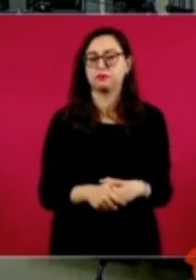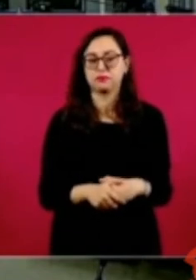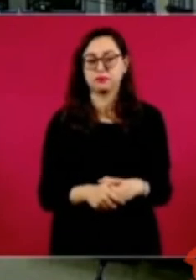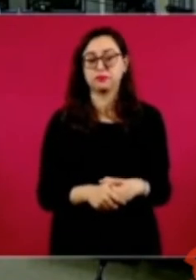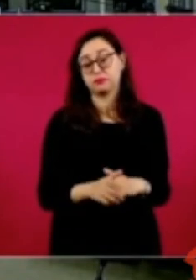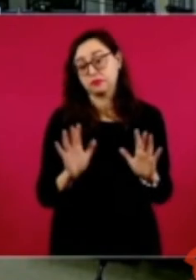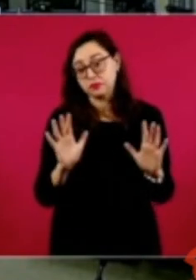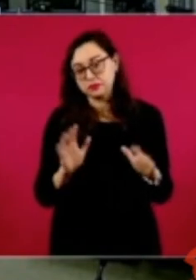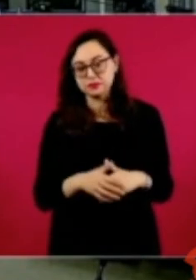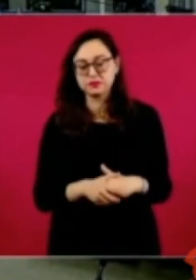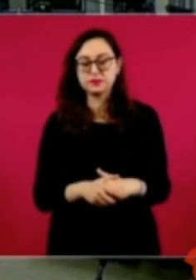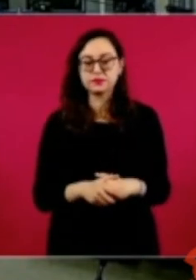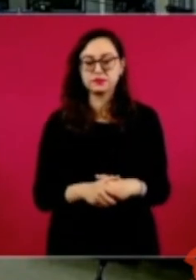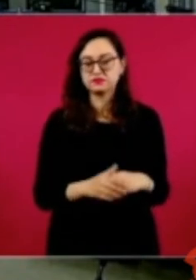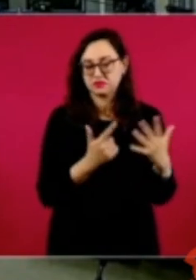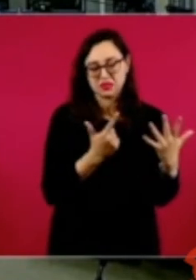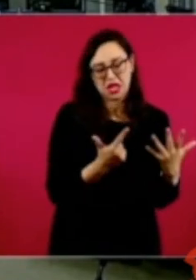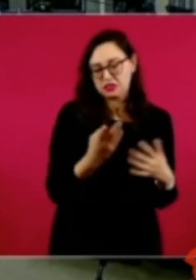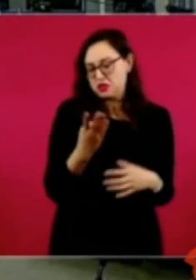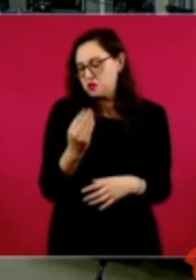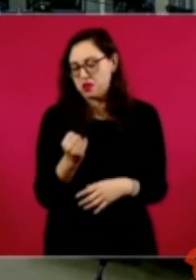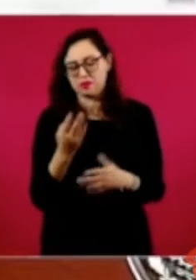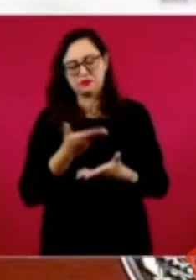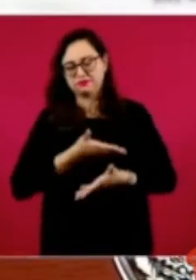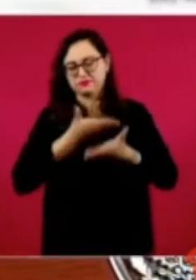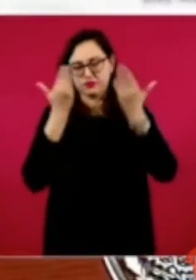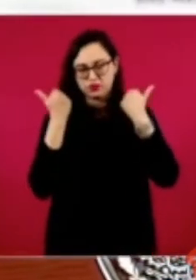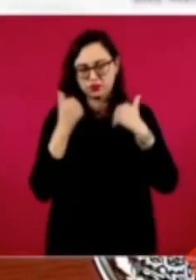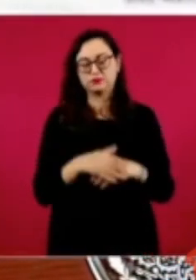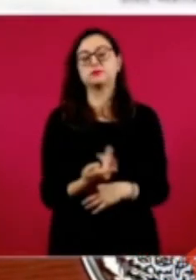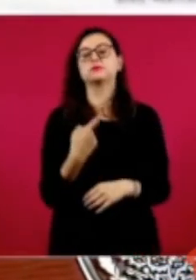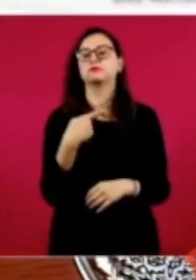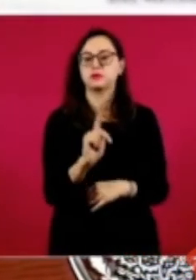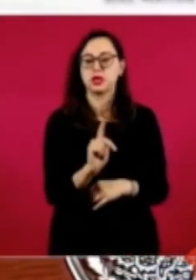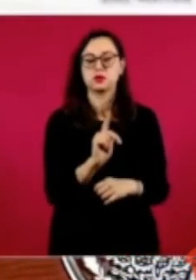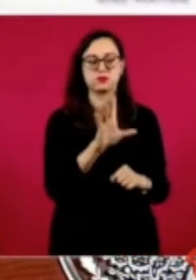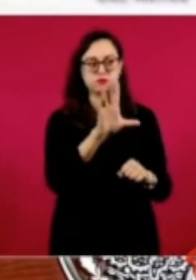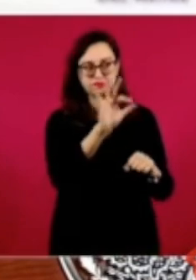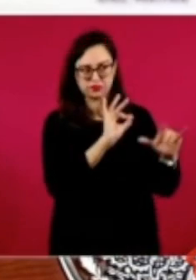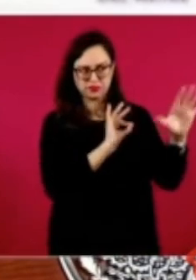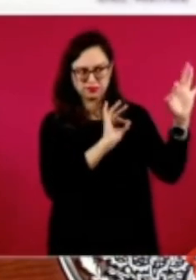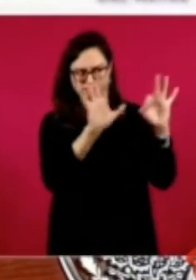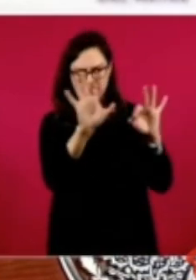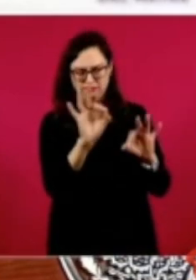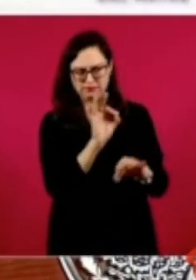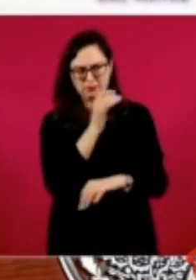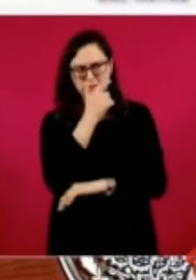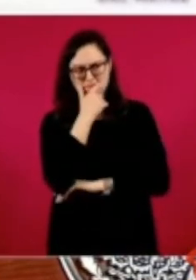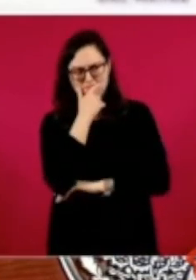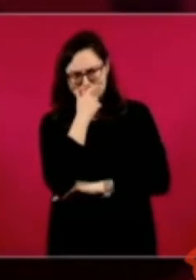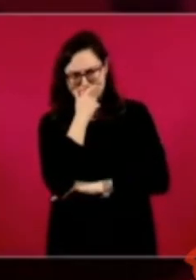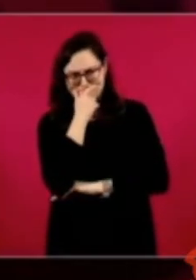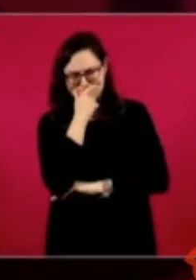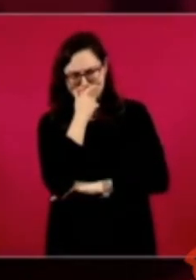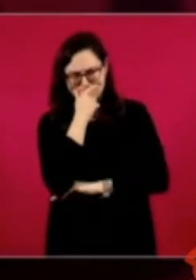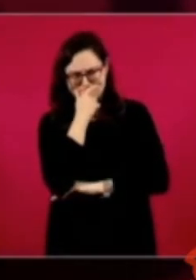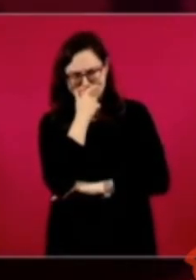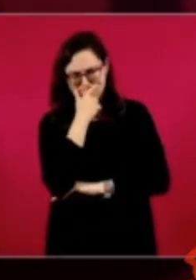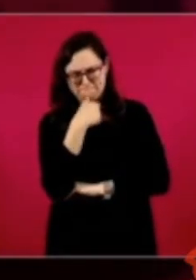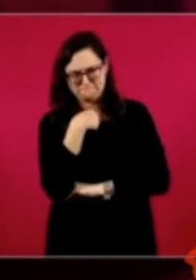Sí, no sé si 7 o 9, pero el caso es que les dije antes de que los nombraran,